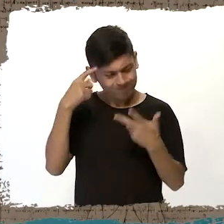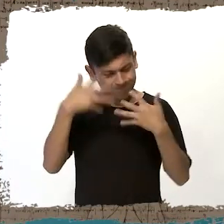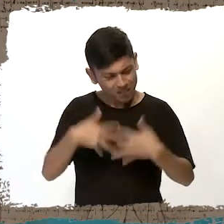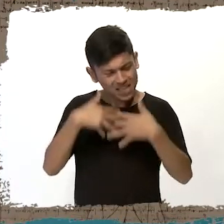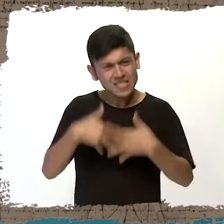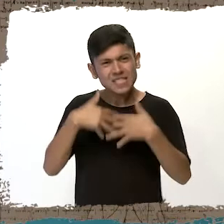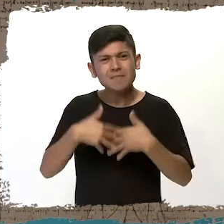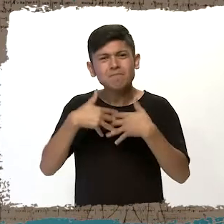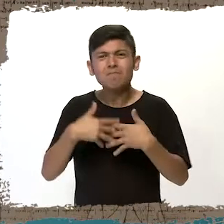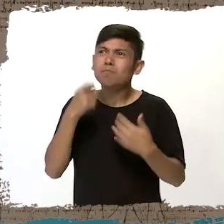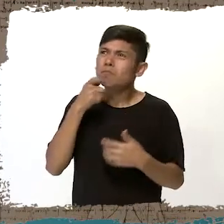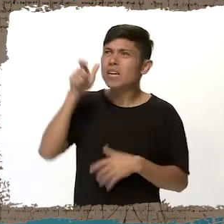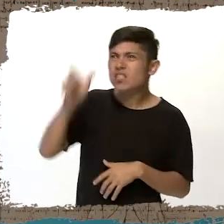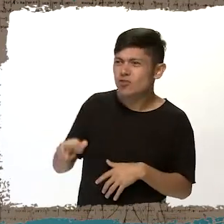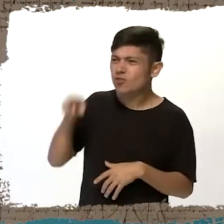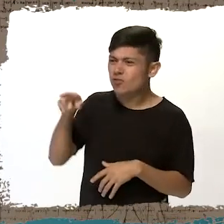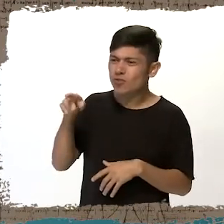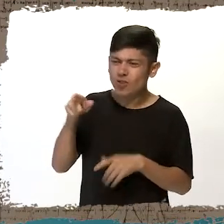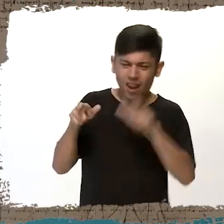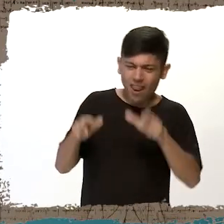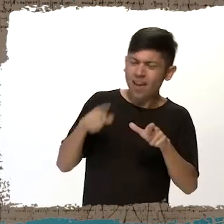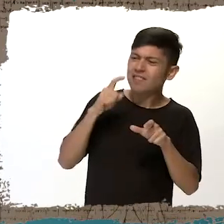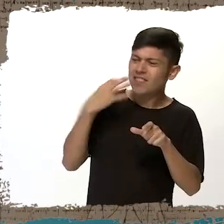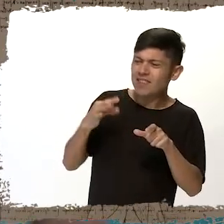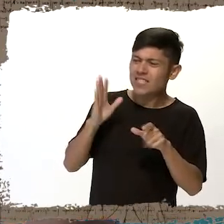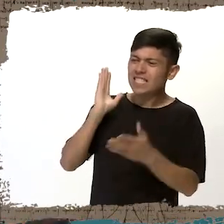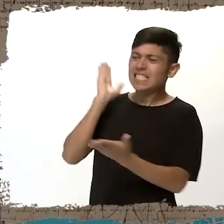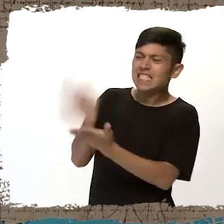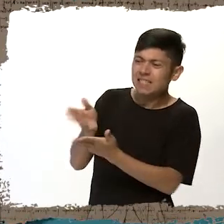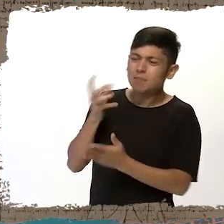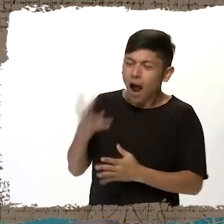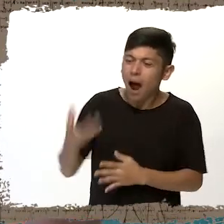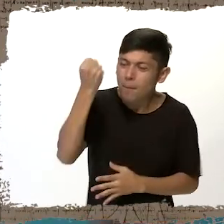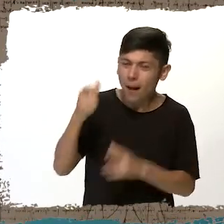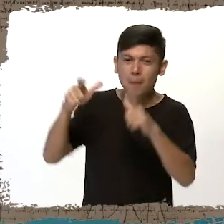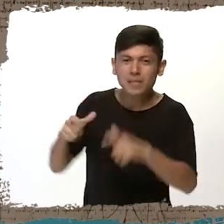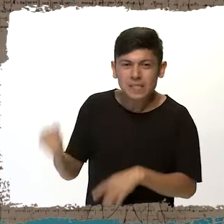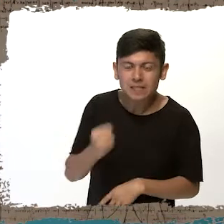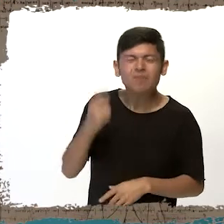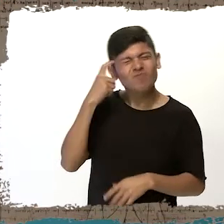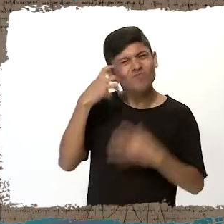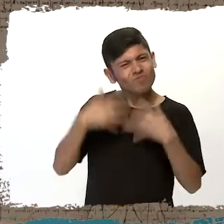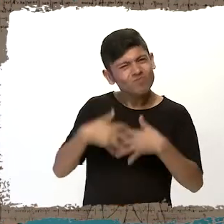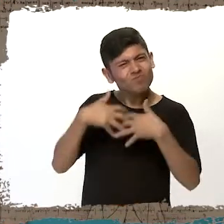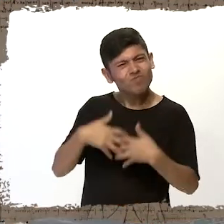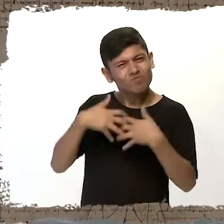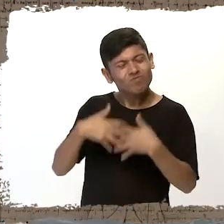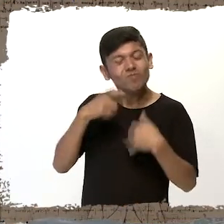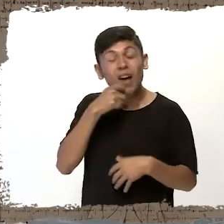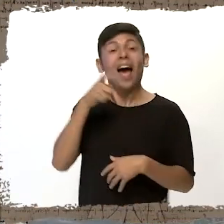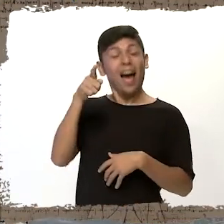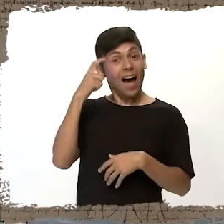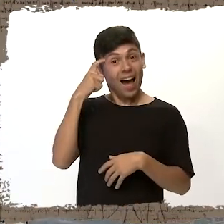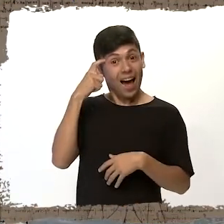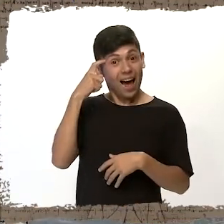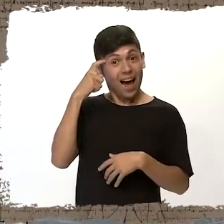que hago es pensar en algo o alguien a quien este personaje debe derrotar para conseguir lo que quiere, como por